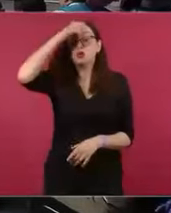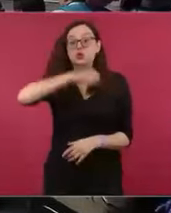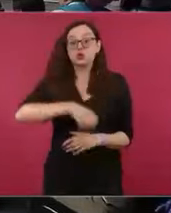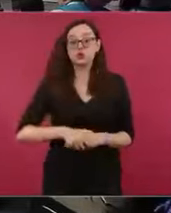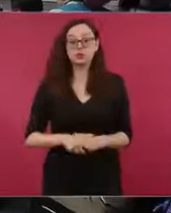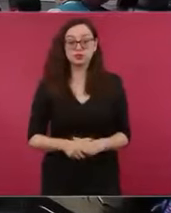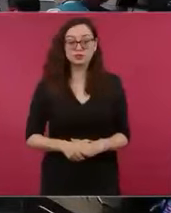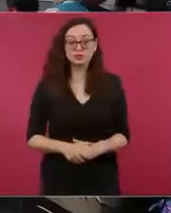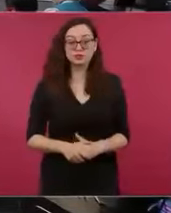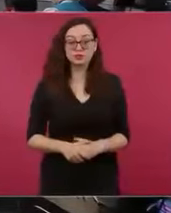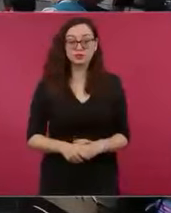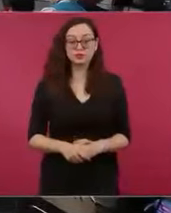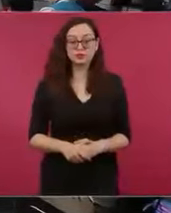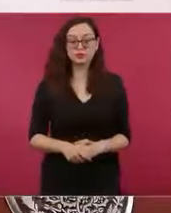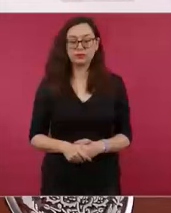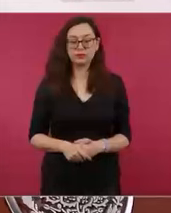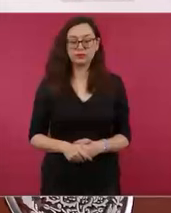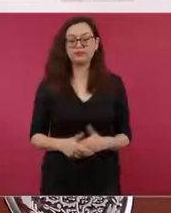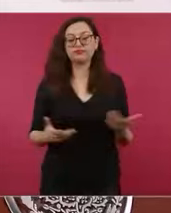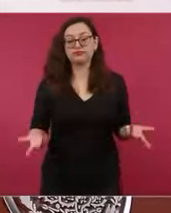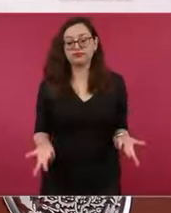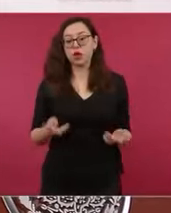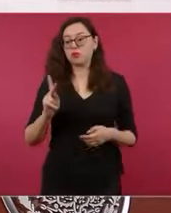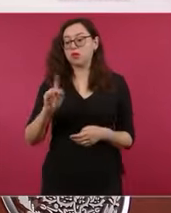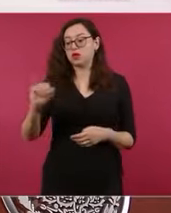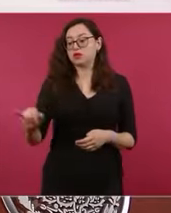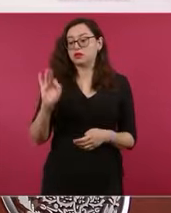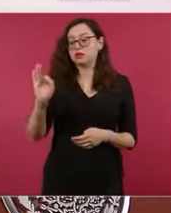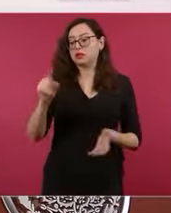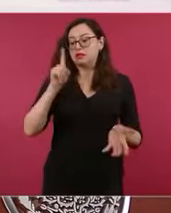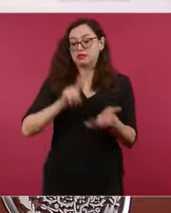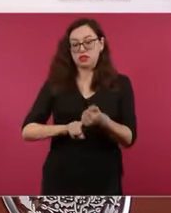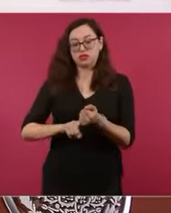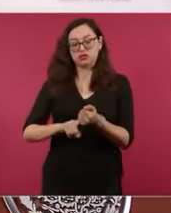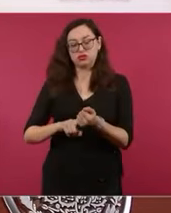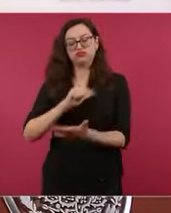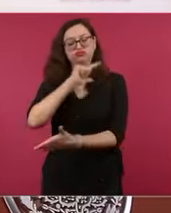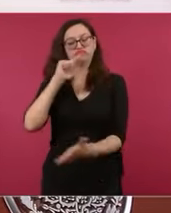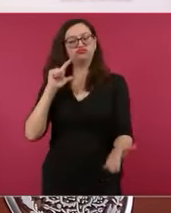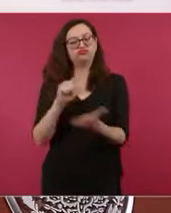hace falta la reforma al Poder Judicial y hace falta